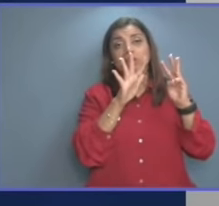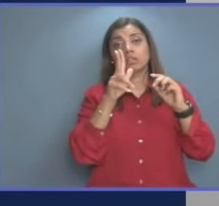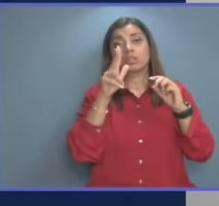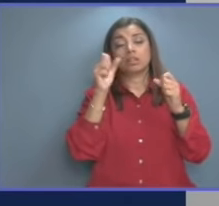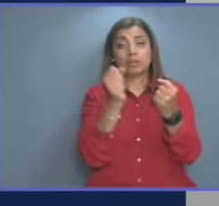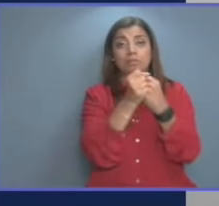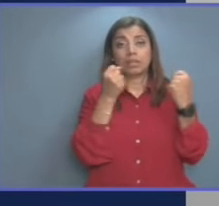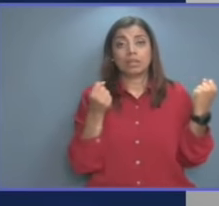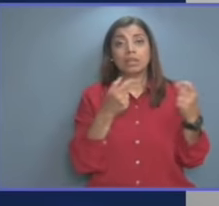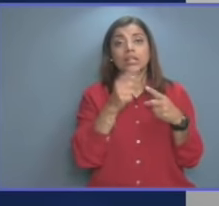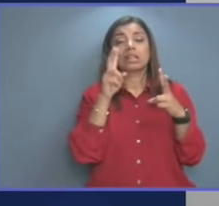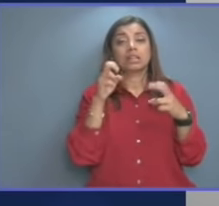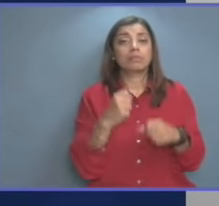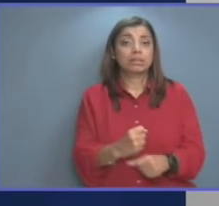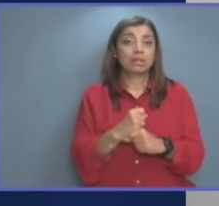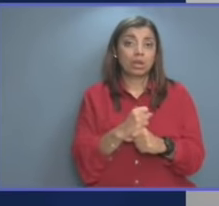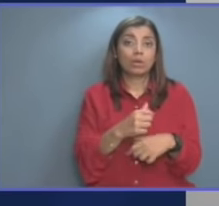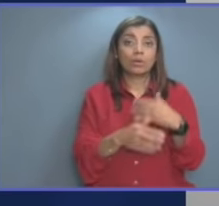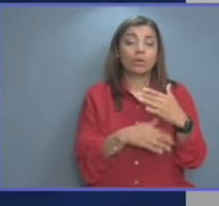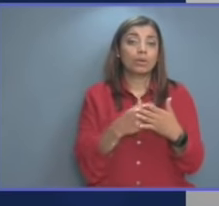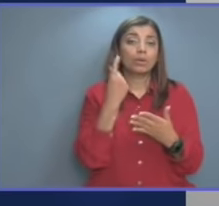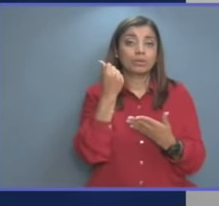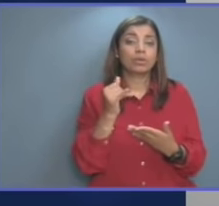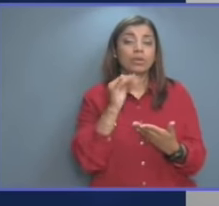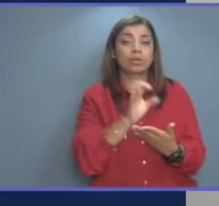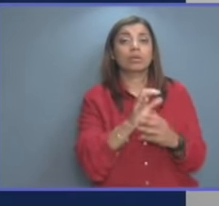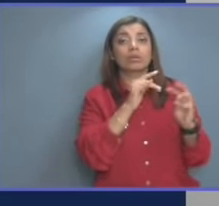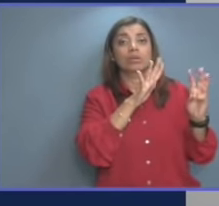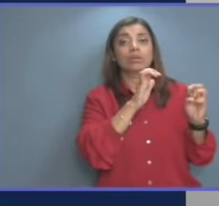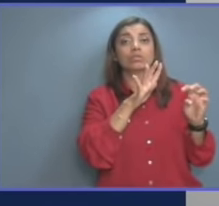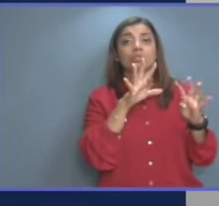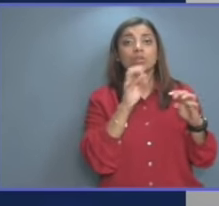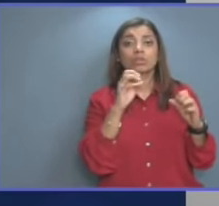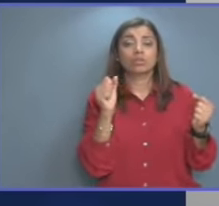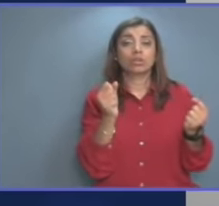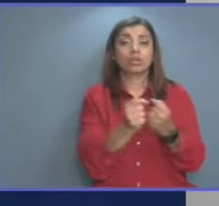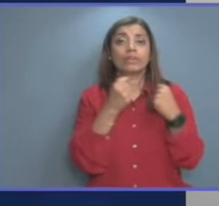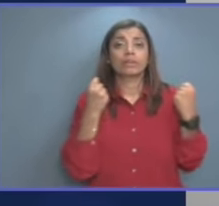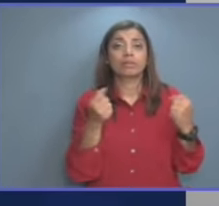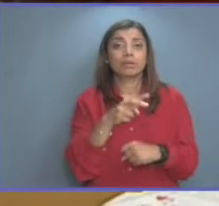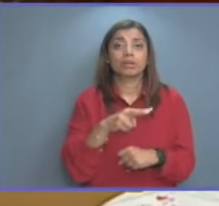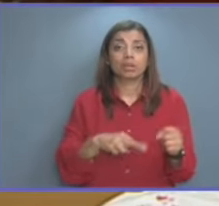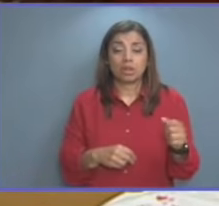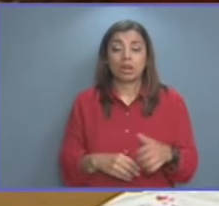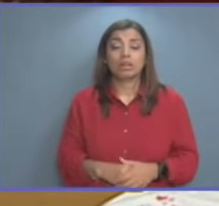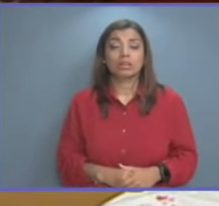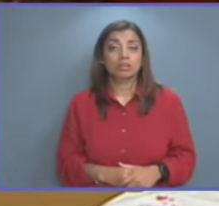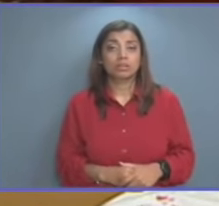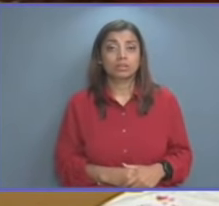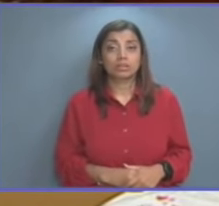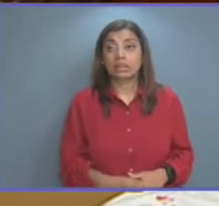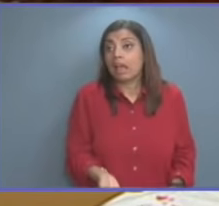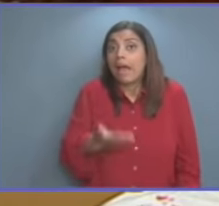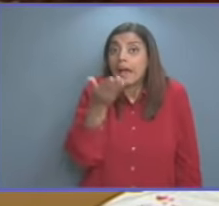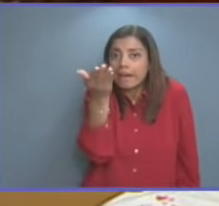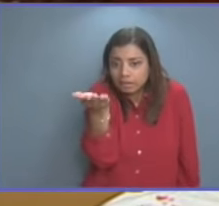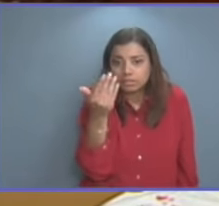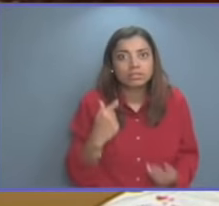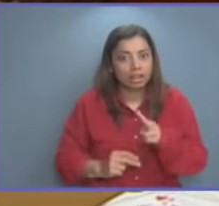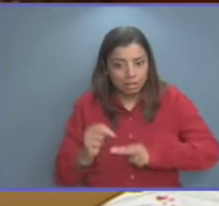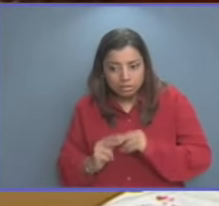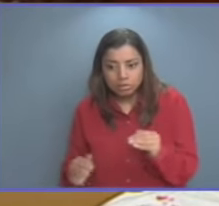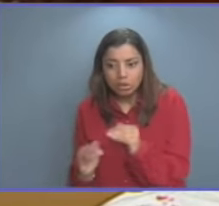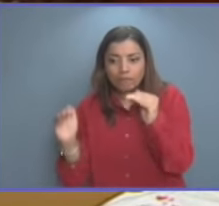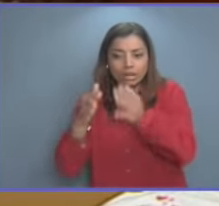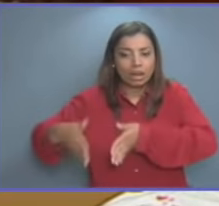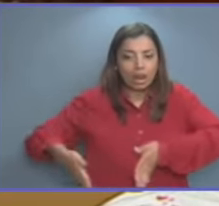y en materia de seguridad la inversión será de 890 millones de dólares ahí vienen las obras las calles